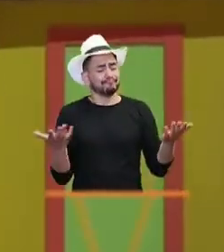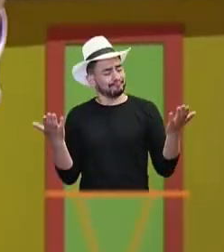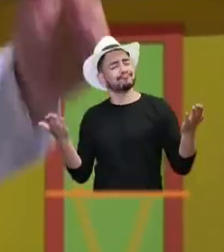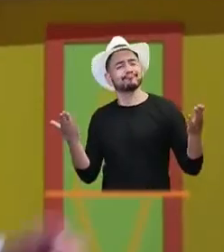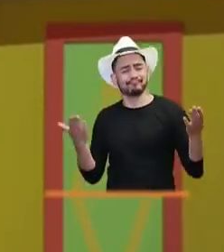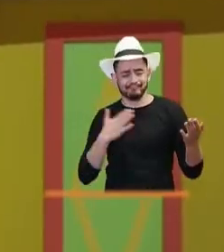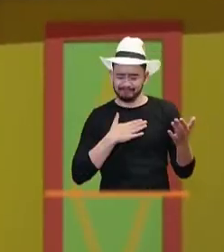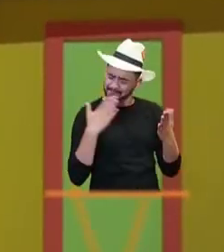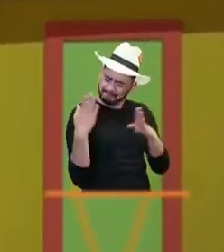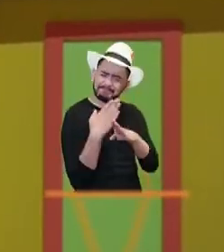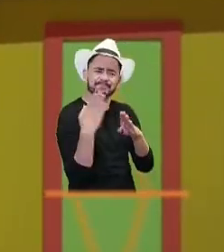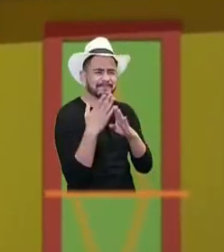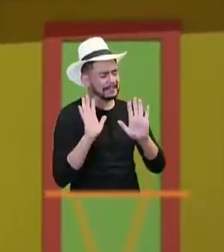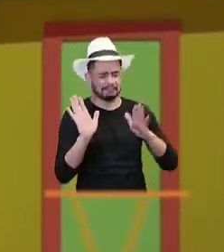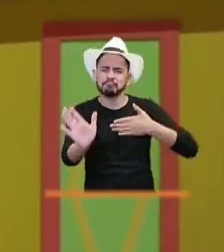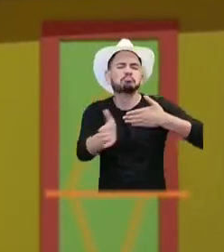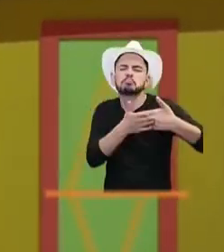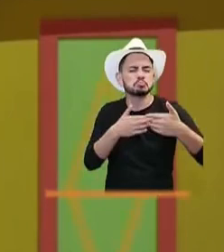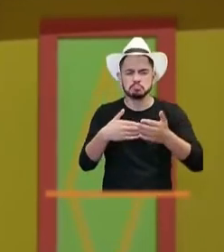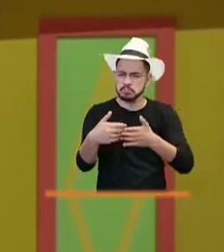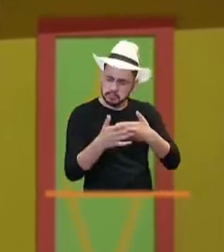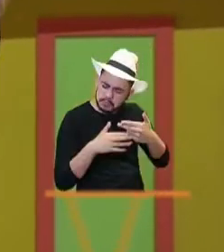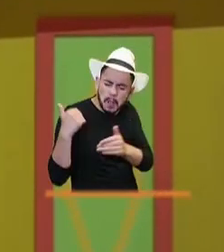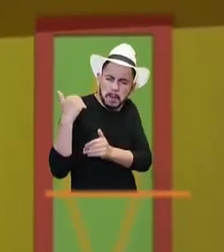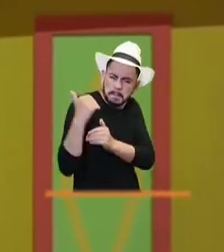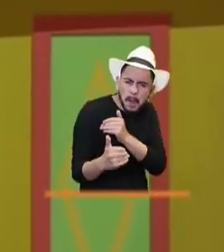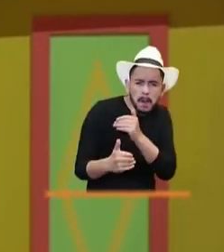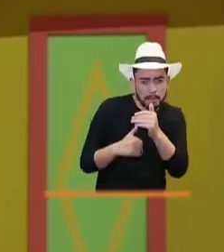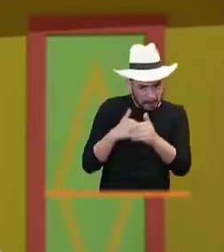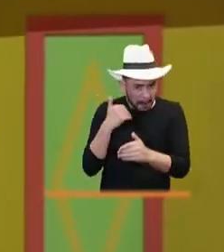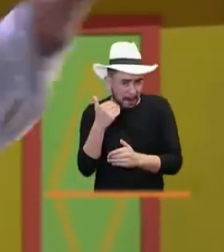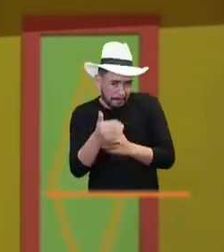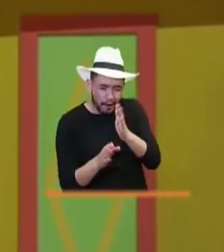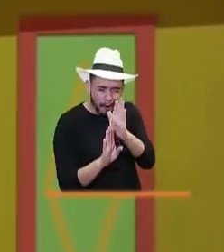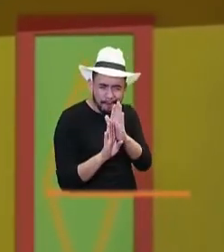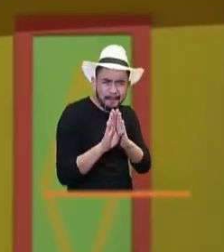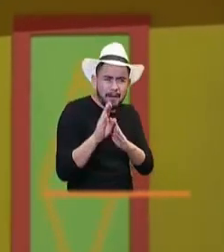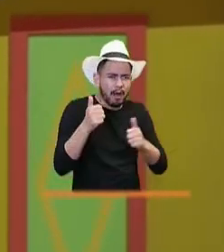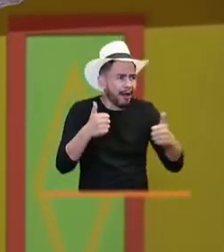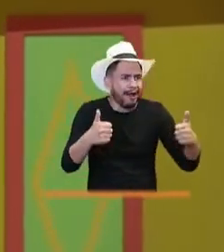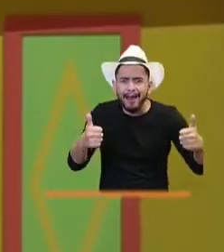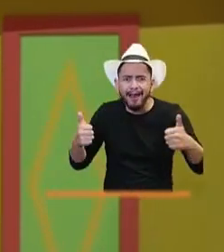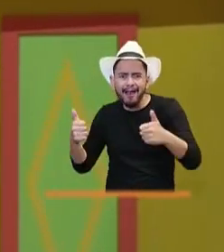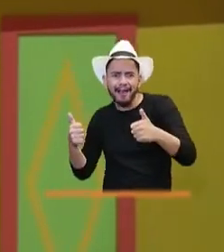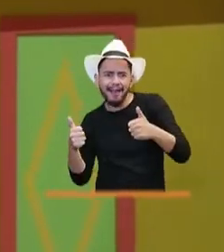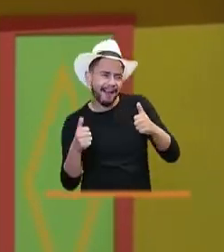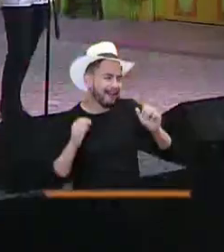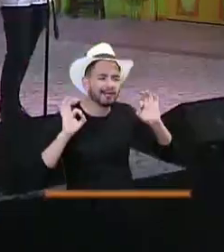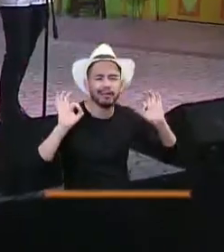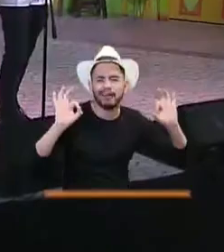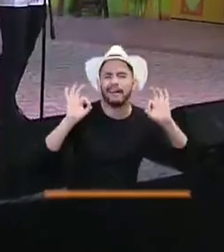salir adelante, y así me sienta de oro, le valga más que un